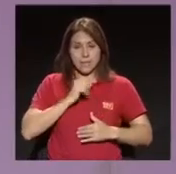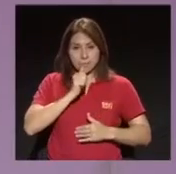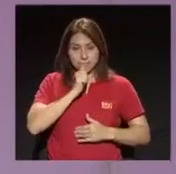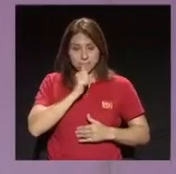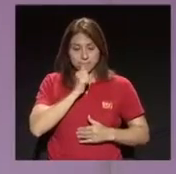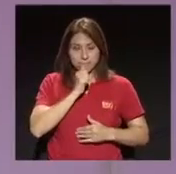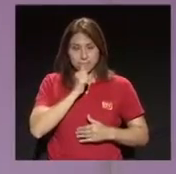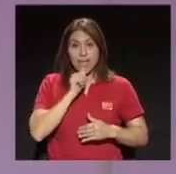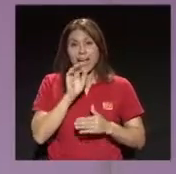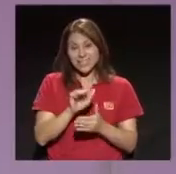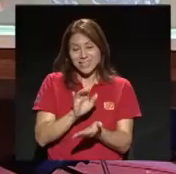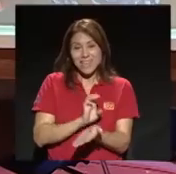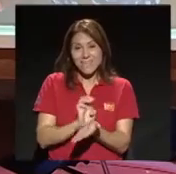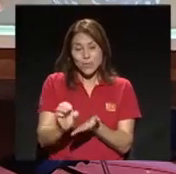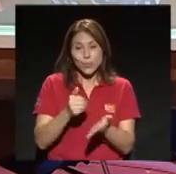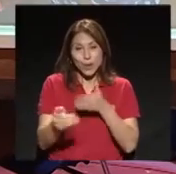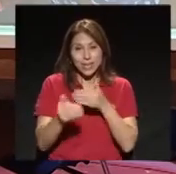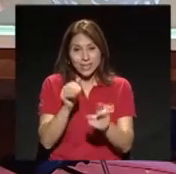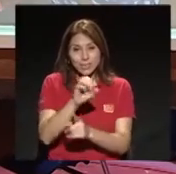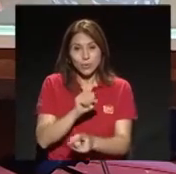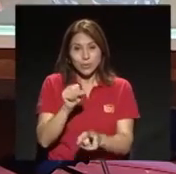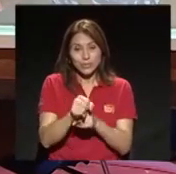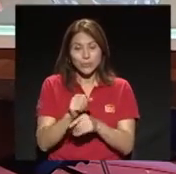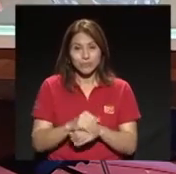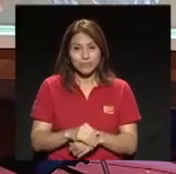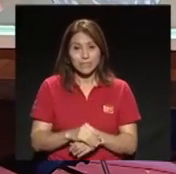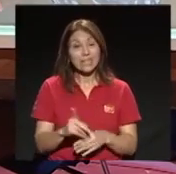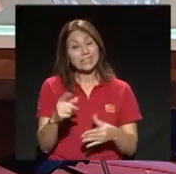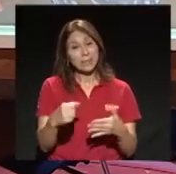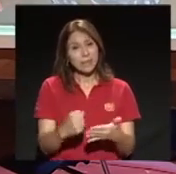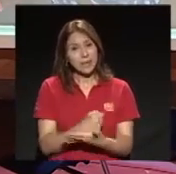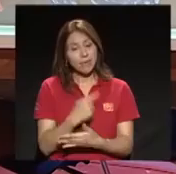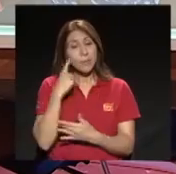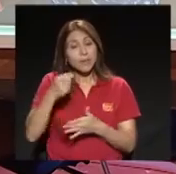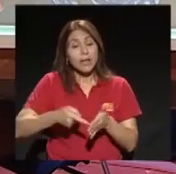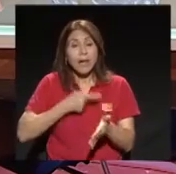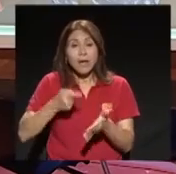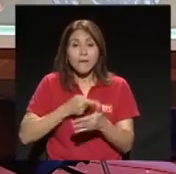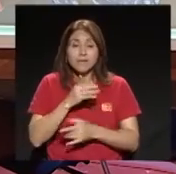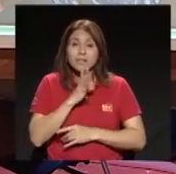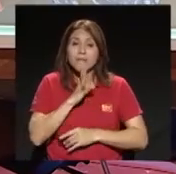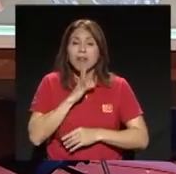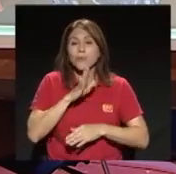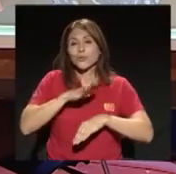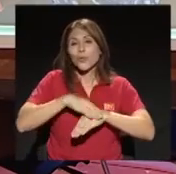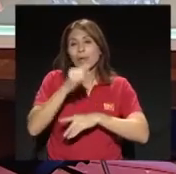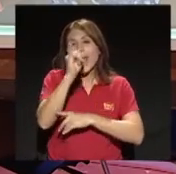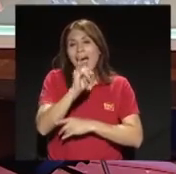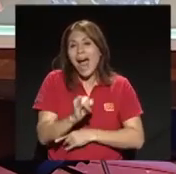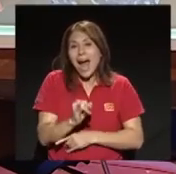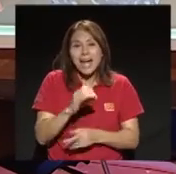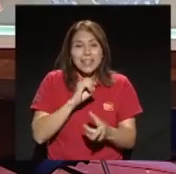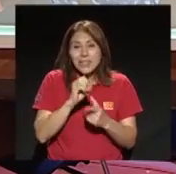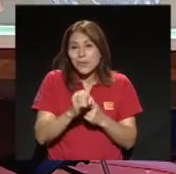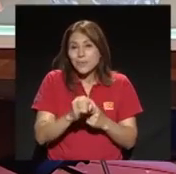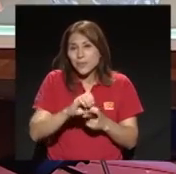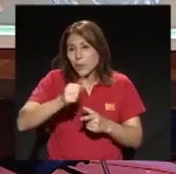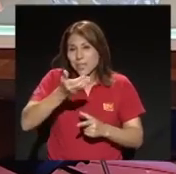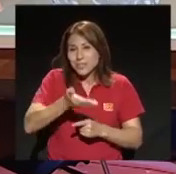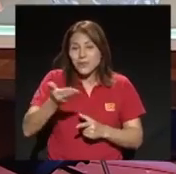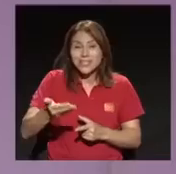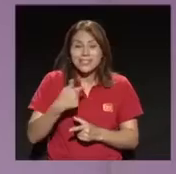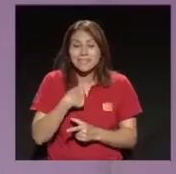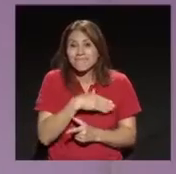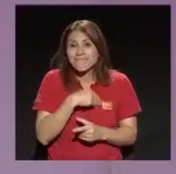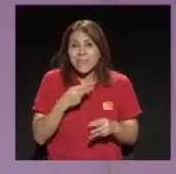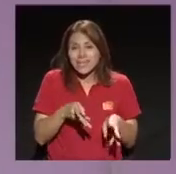Es lamentable, ¿verdad? Porque a veces estamos hablando de arte o de otro tipo de cosas que nos encantaría compartirlas, pero al menos en ese momento